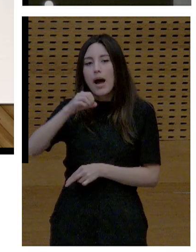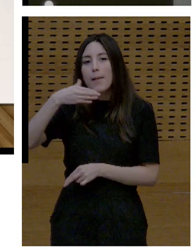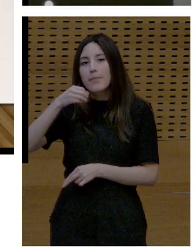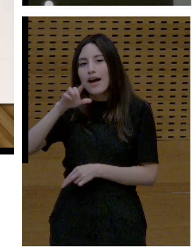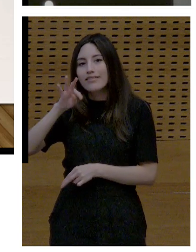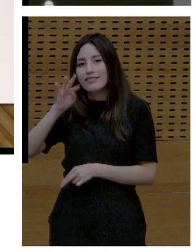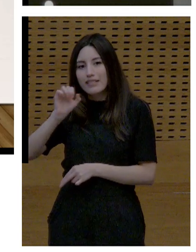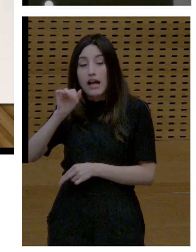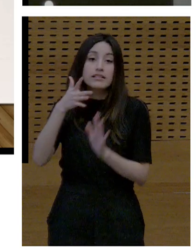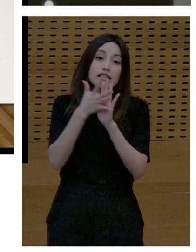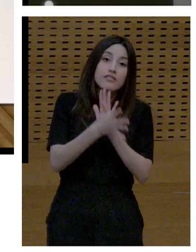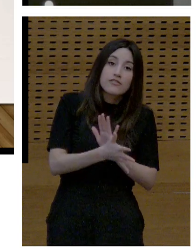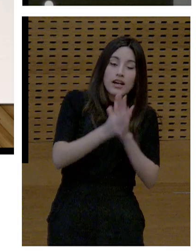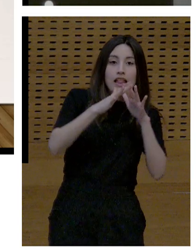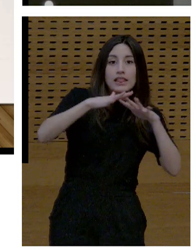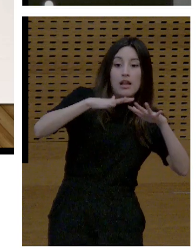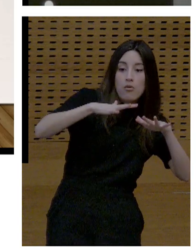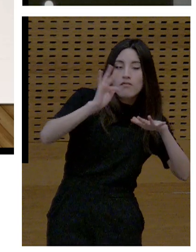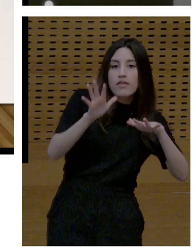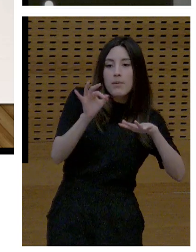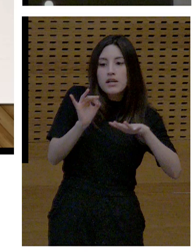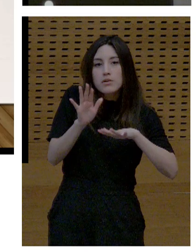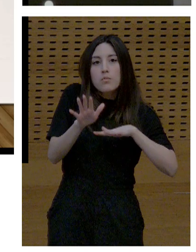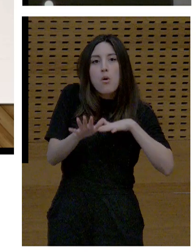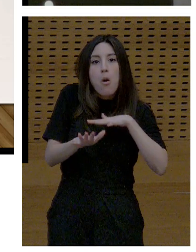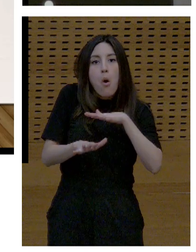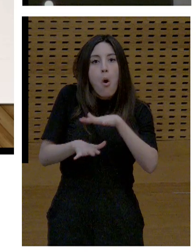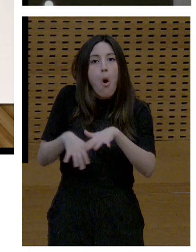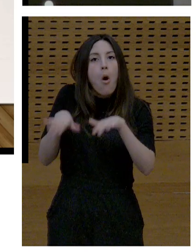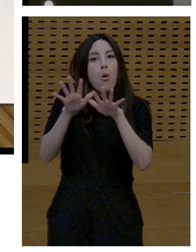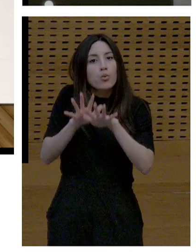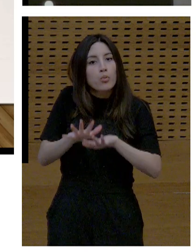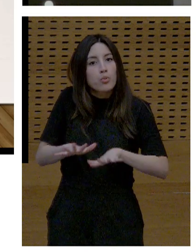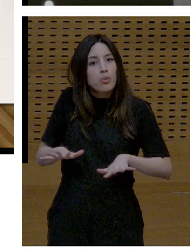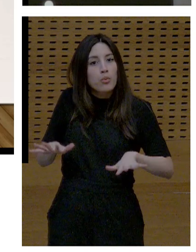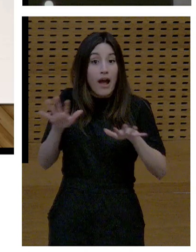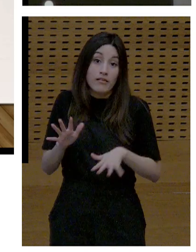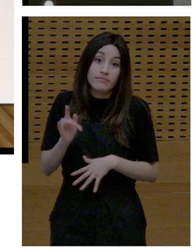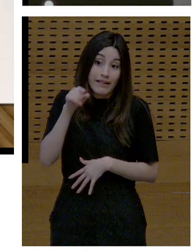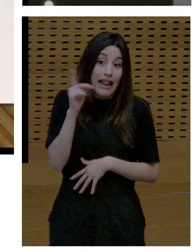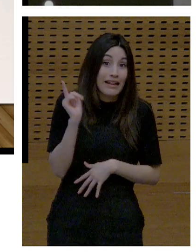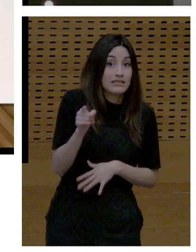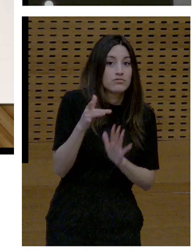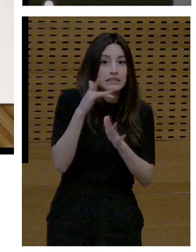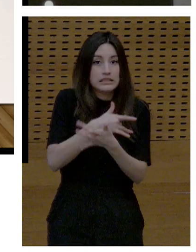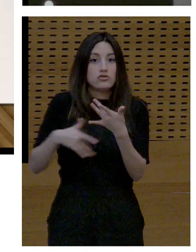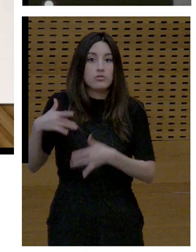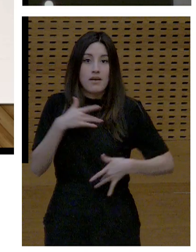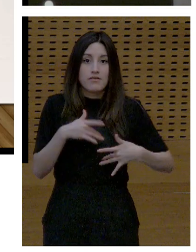vata es lentitud de movimiento, que, como sabéis, son algunos de los síntomas de la enfermedad de Parkinson.